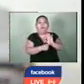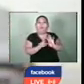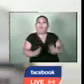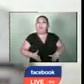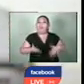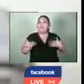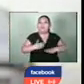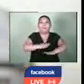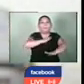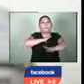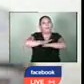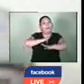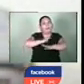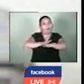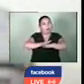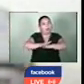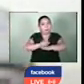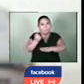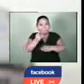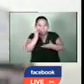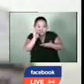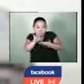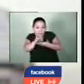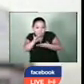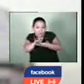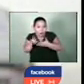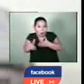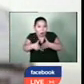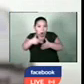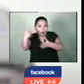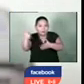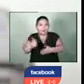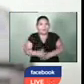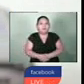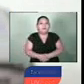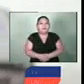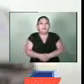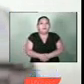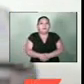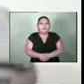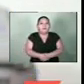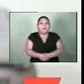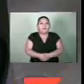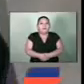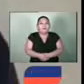podemos prevenir que ciberdelincuentes vulneren nuestras cuentas bancarias.